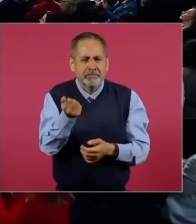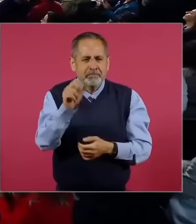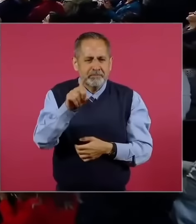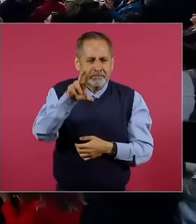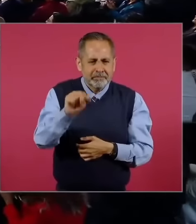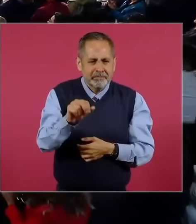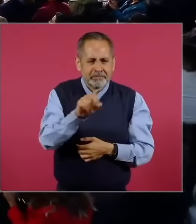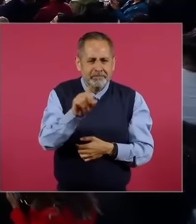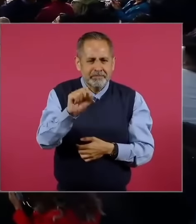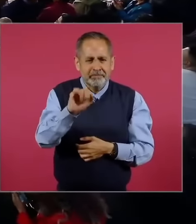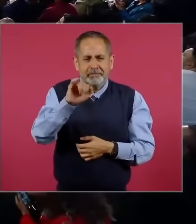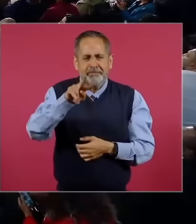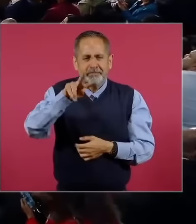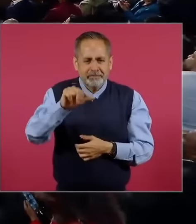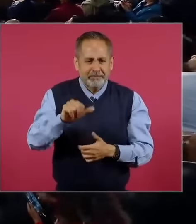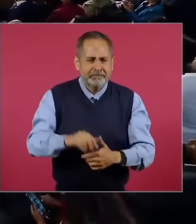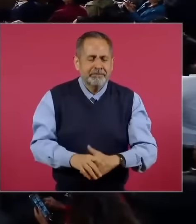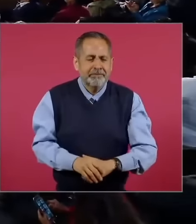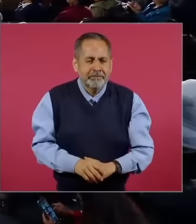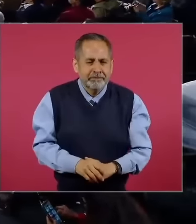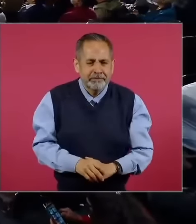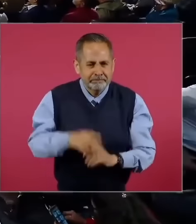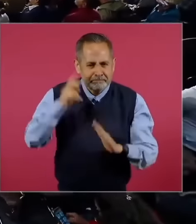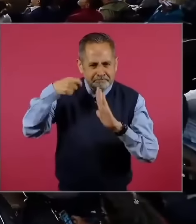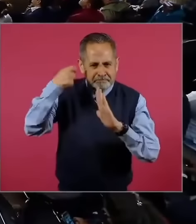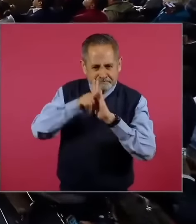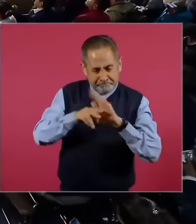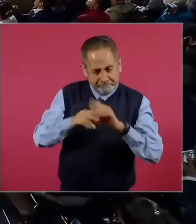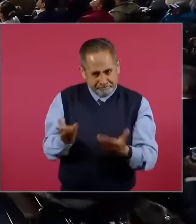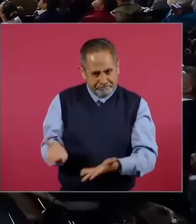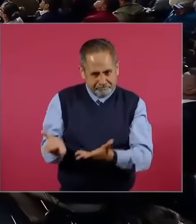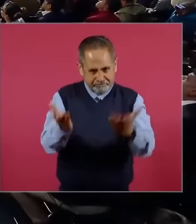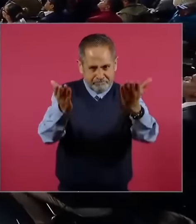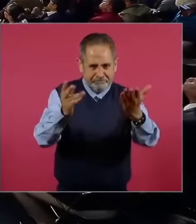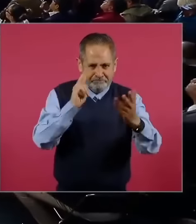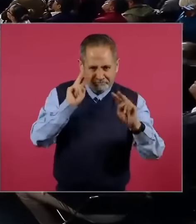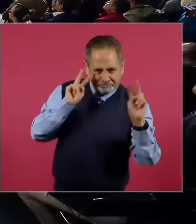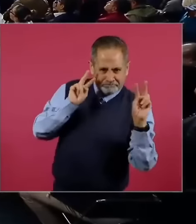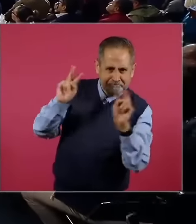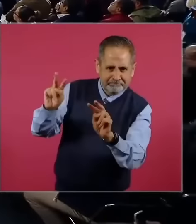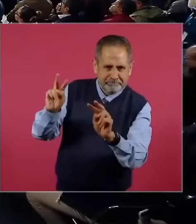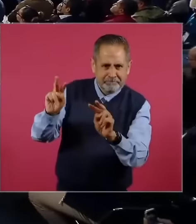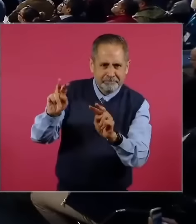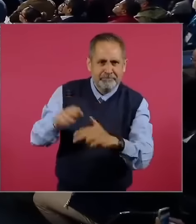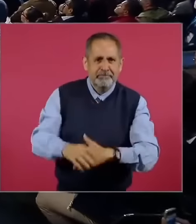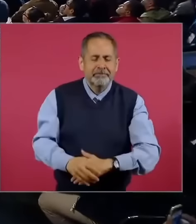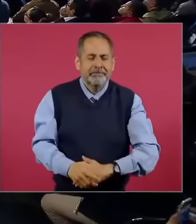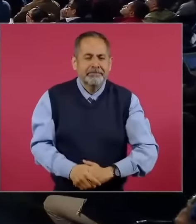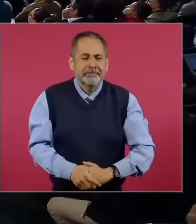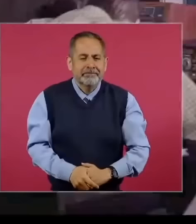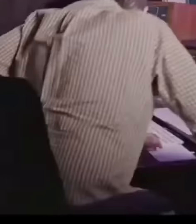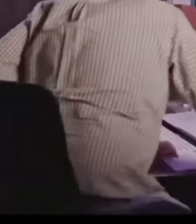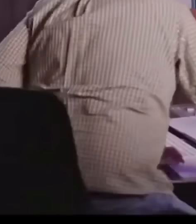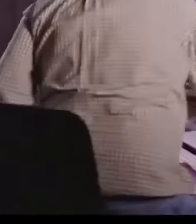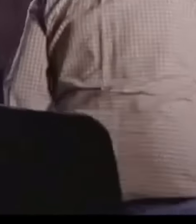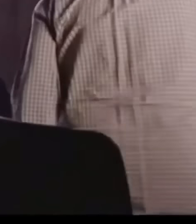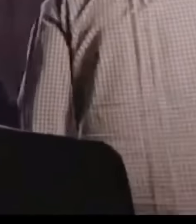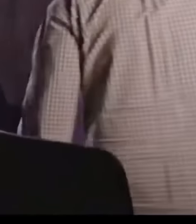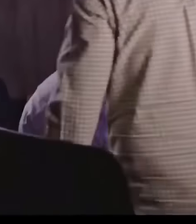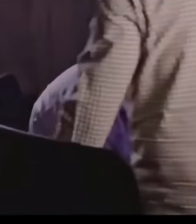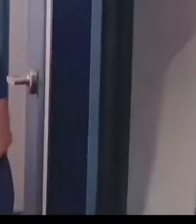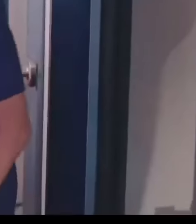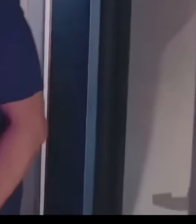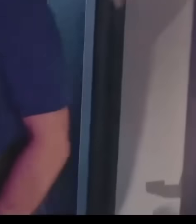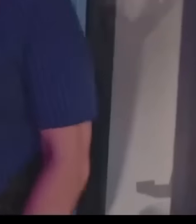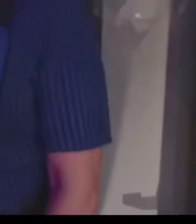de Silva. Corre video, por favor. Protesto